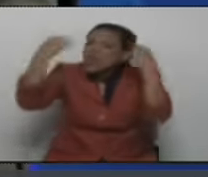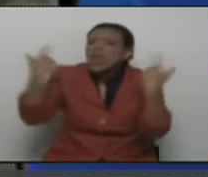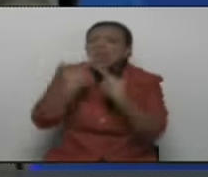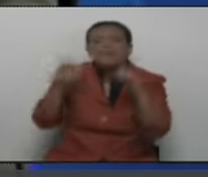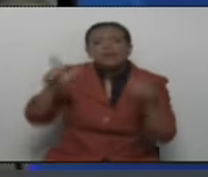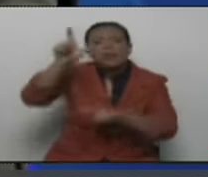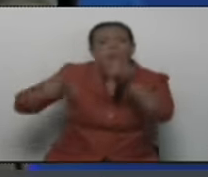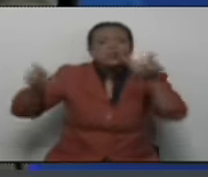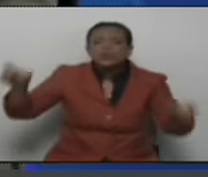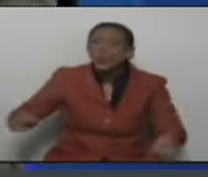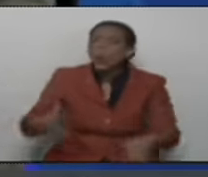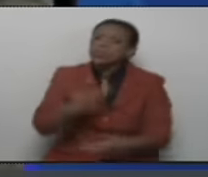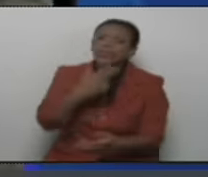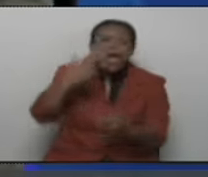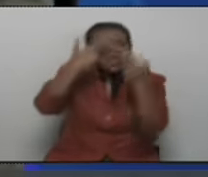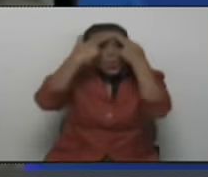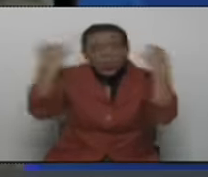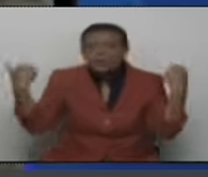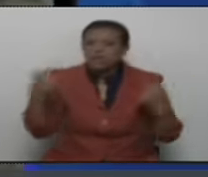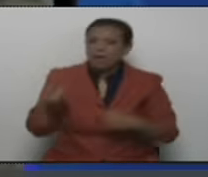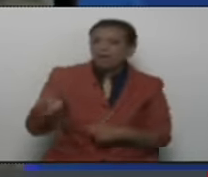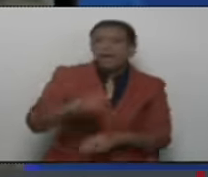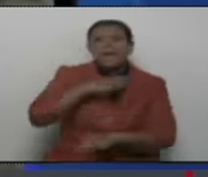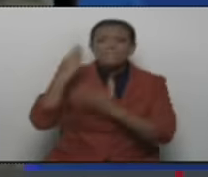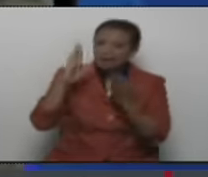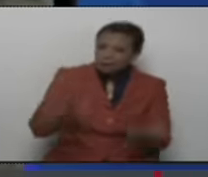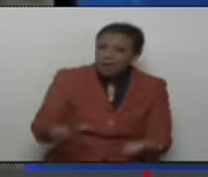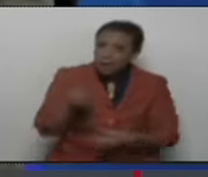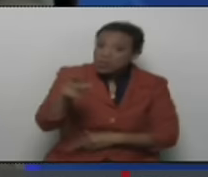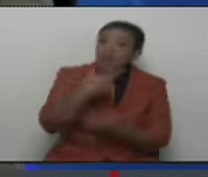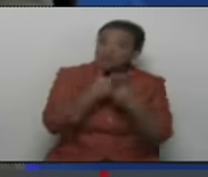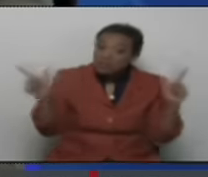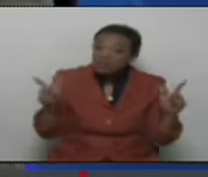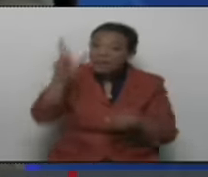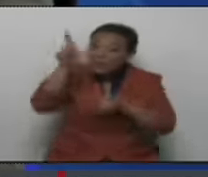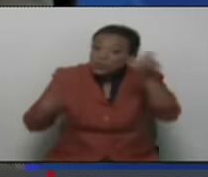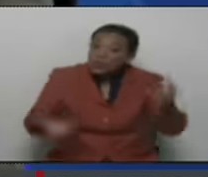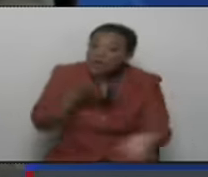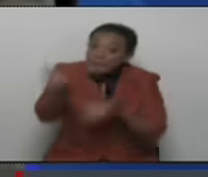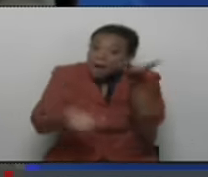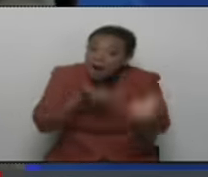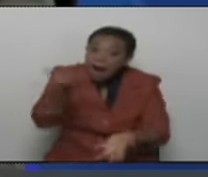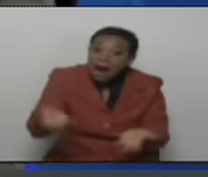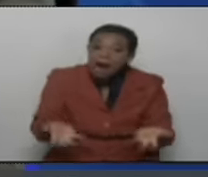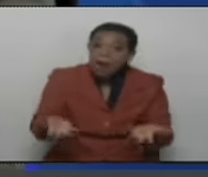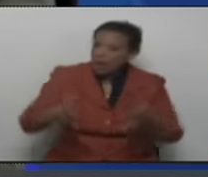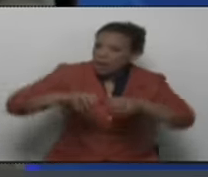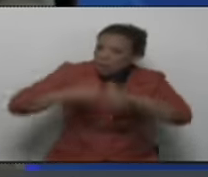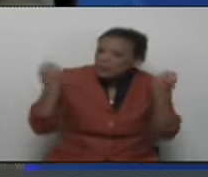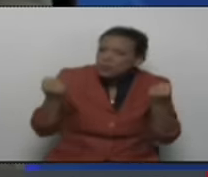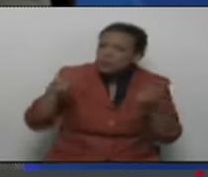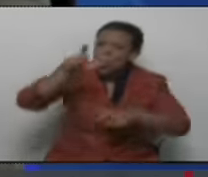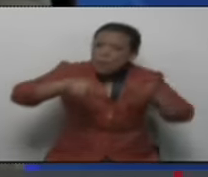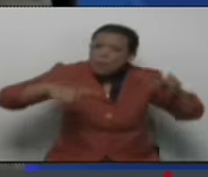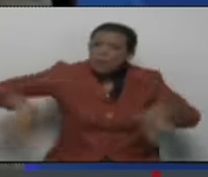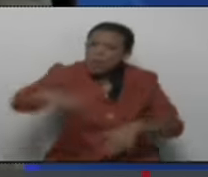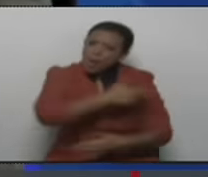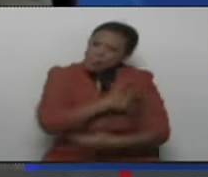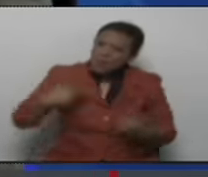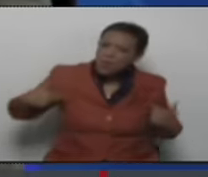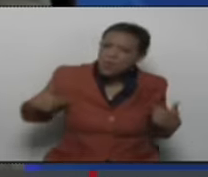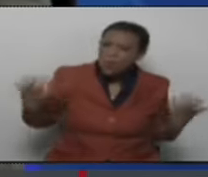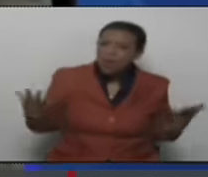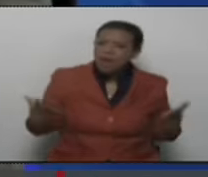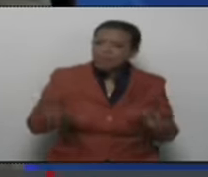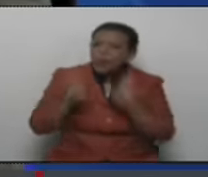para los presos, libertad para los que mataron, para los que quemaron, para los que destruyeron, delincuentes convictos